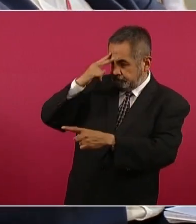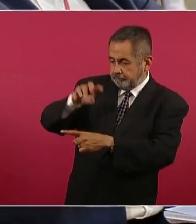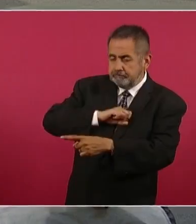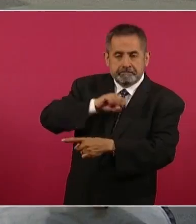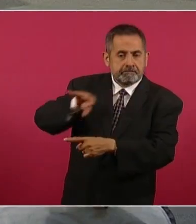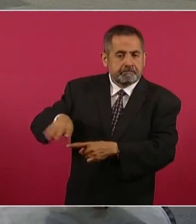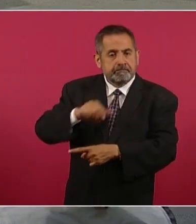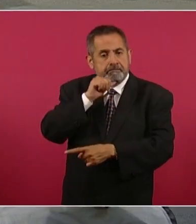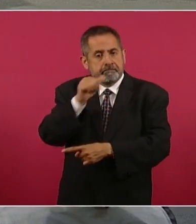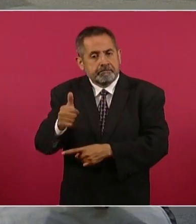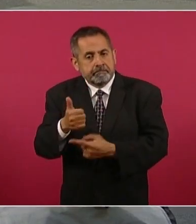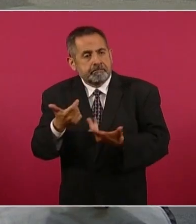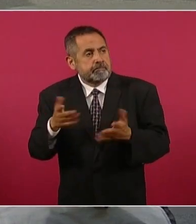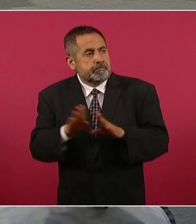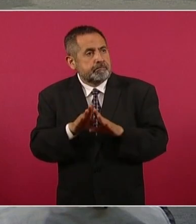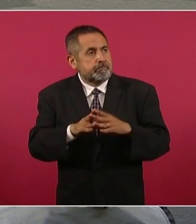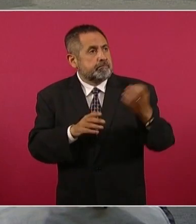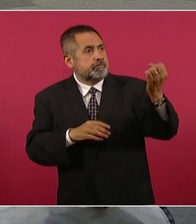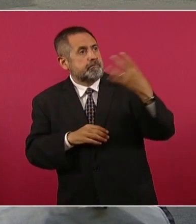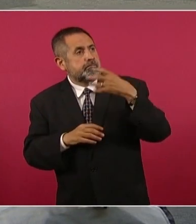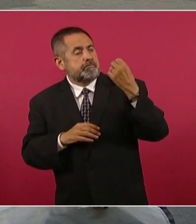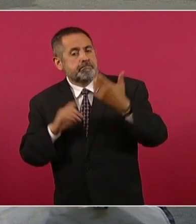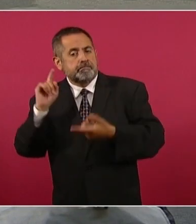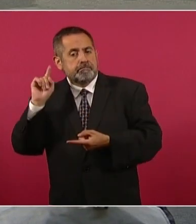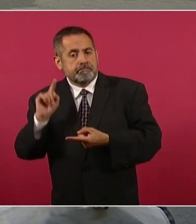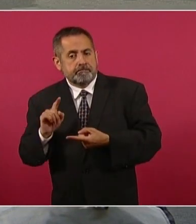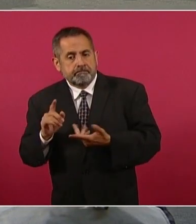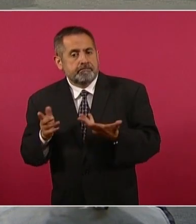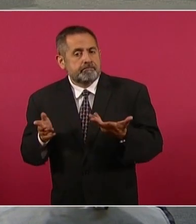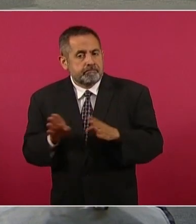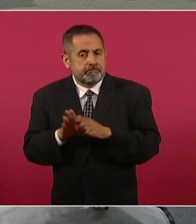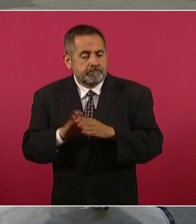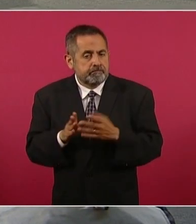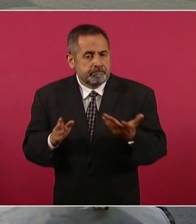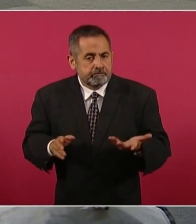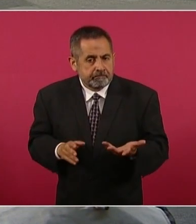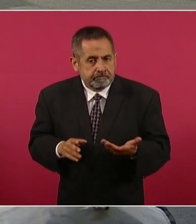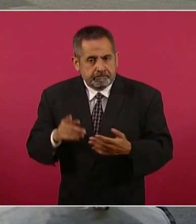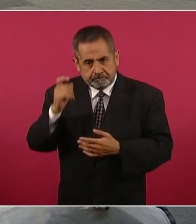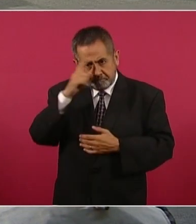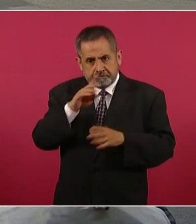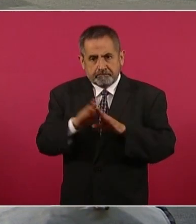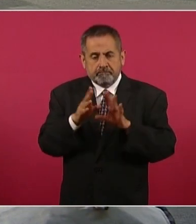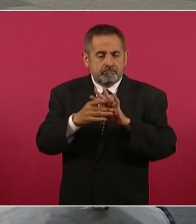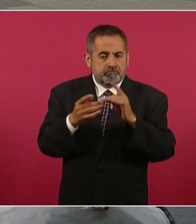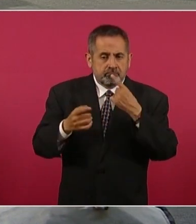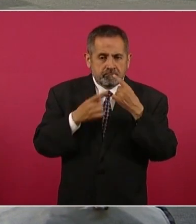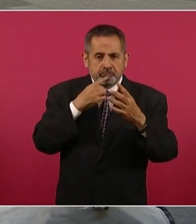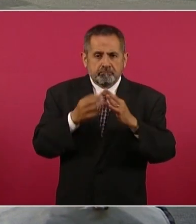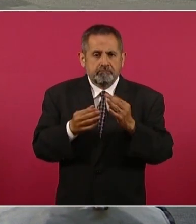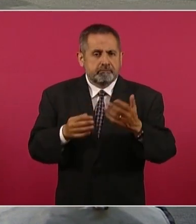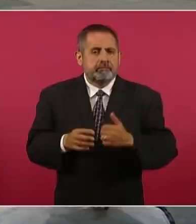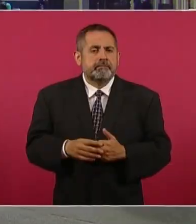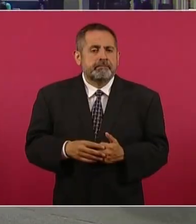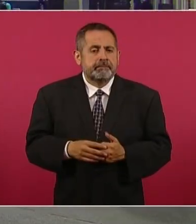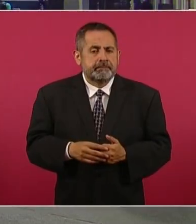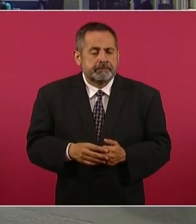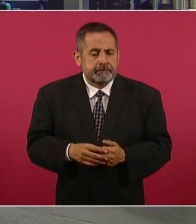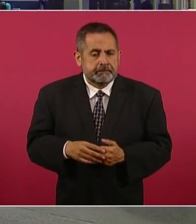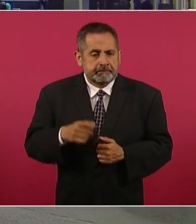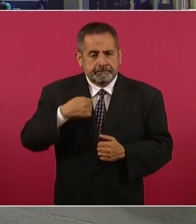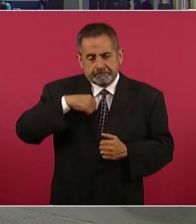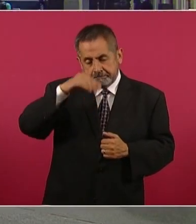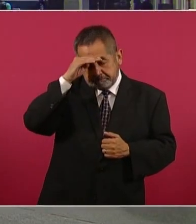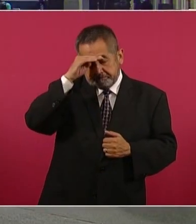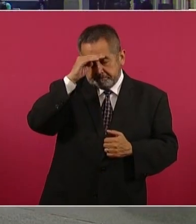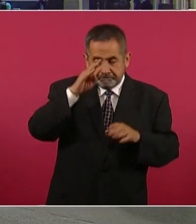Unidos, sobre todo en el sector servicios. En el sector primario yo creo que sí van a conservar, porque